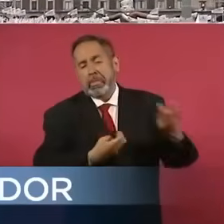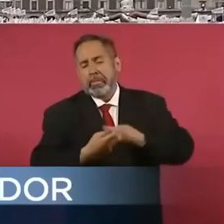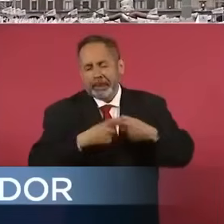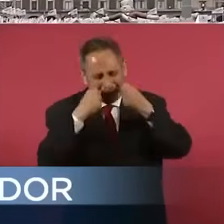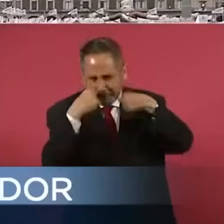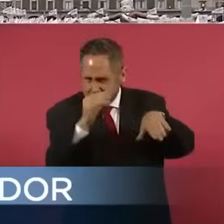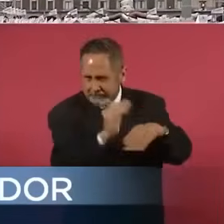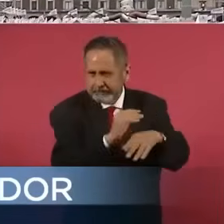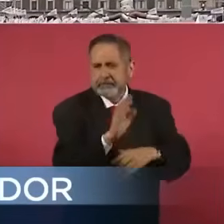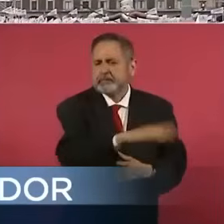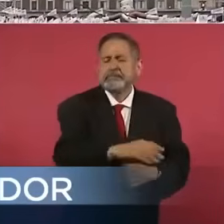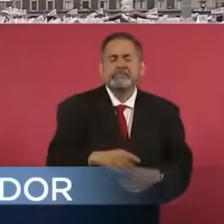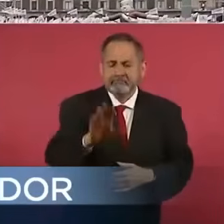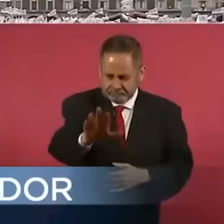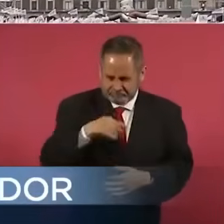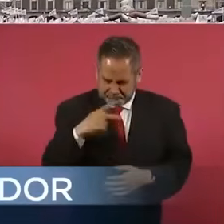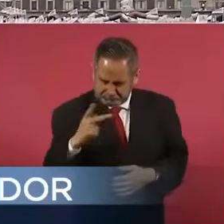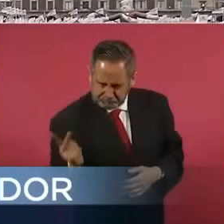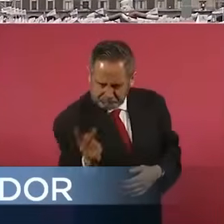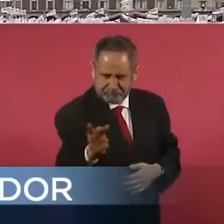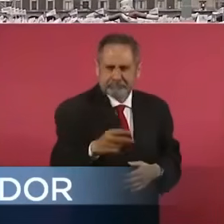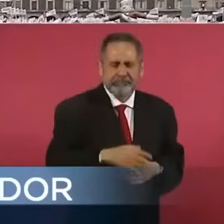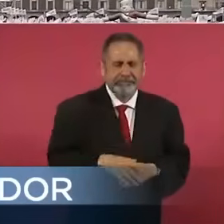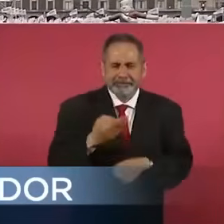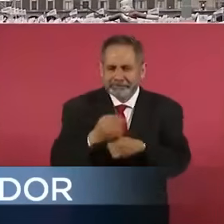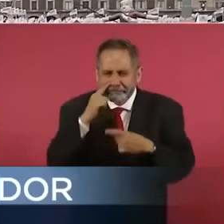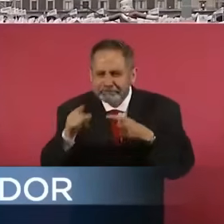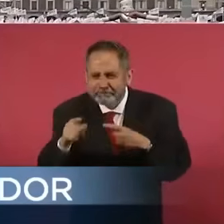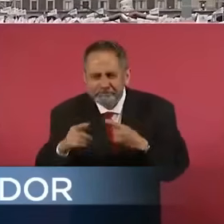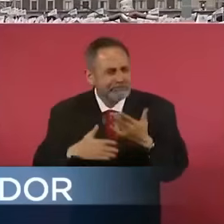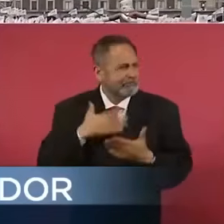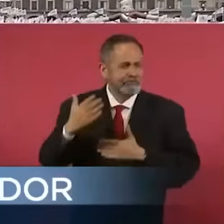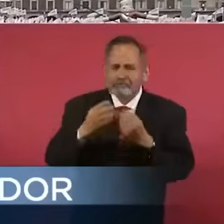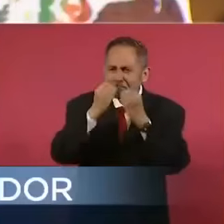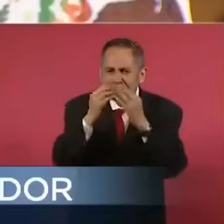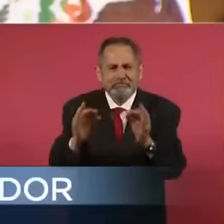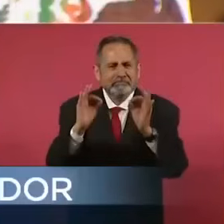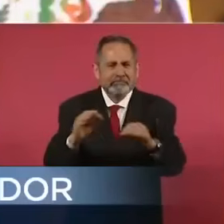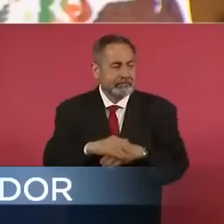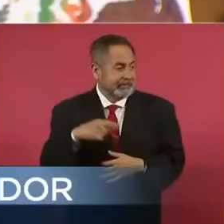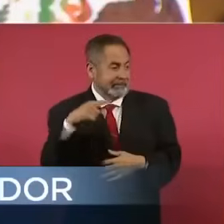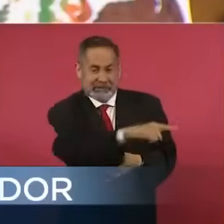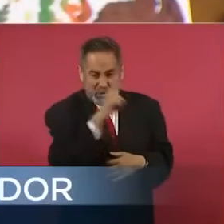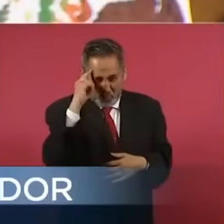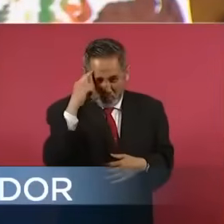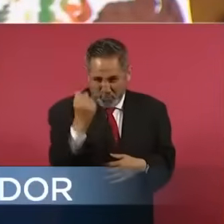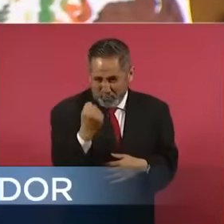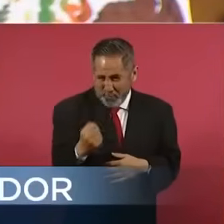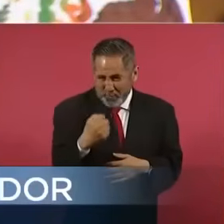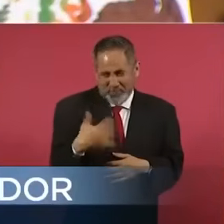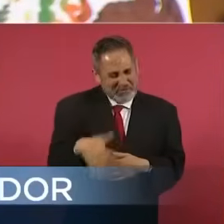criticar, pero es muy divertido, porque como se enojan tanto,